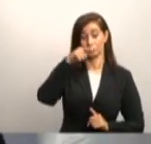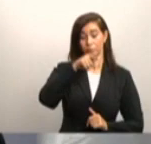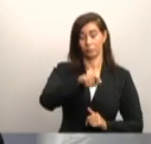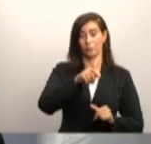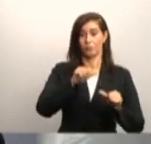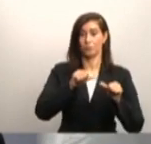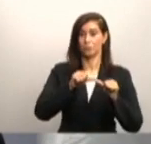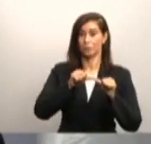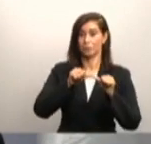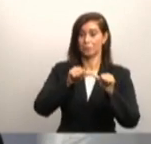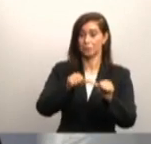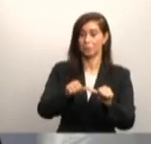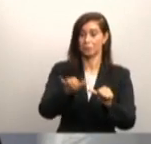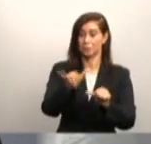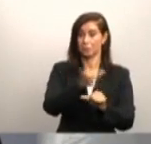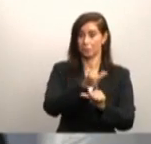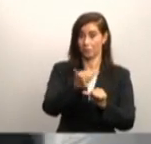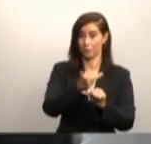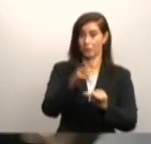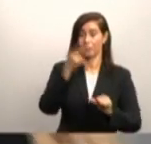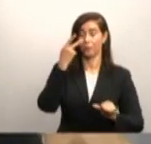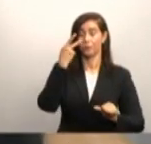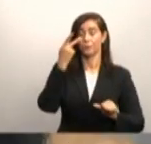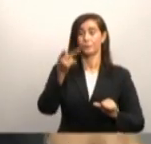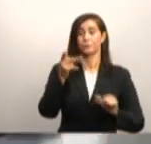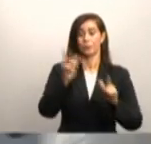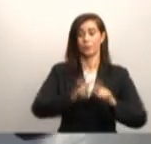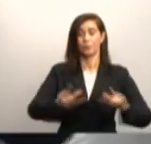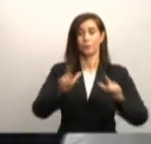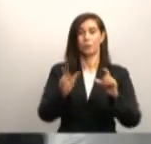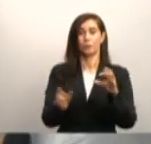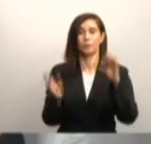las áreas, si ustedes se dan cuenta, de mayor incidencia,